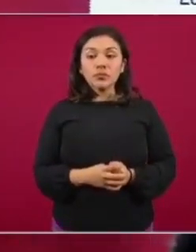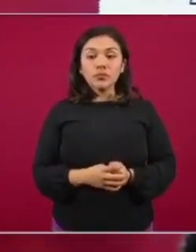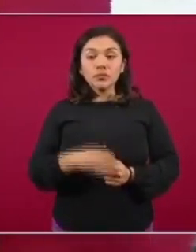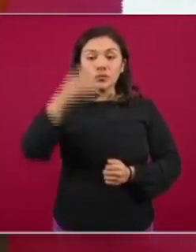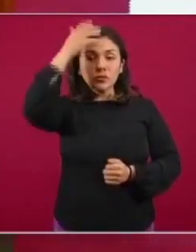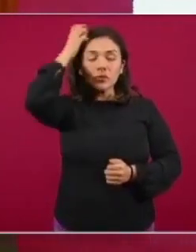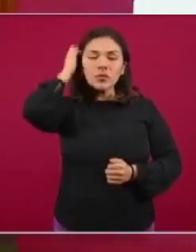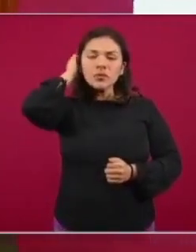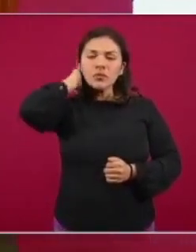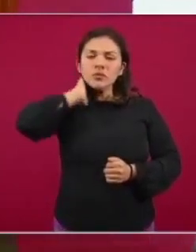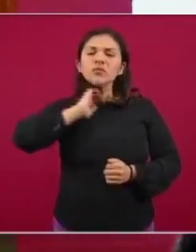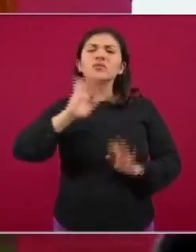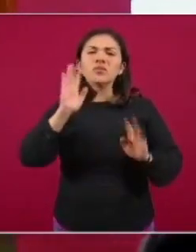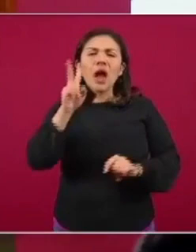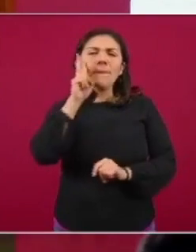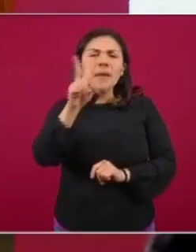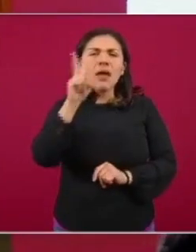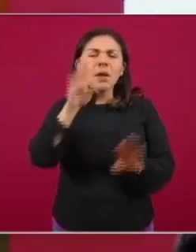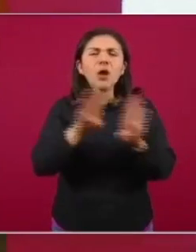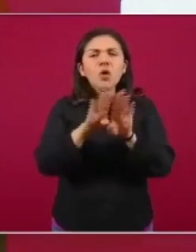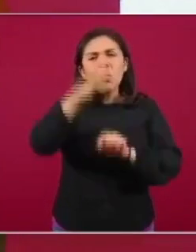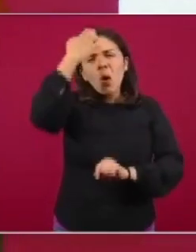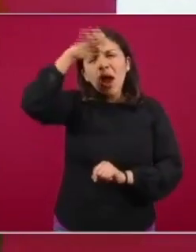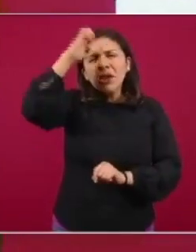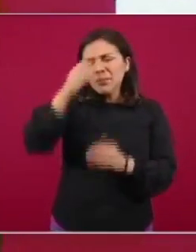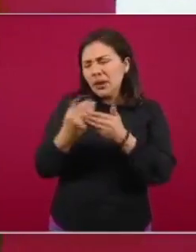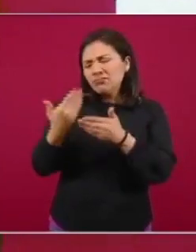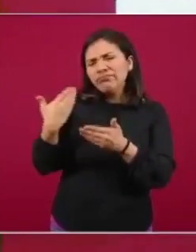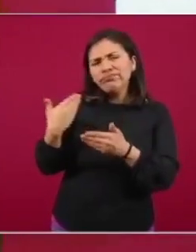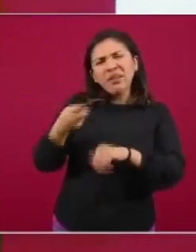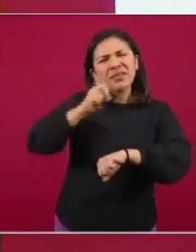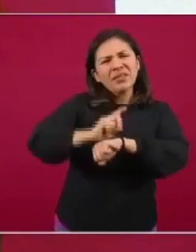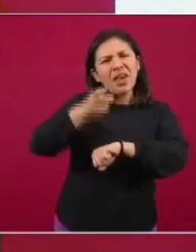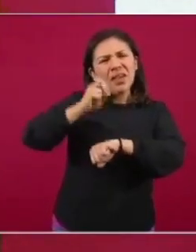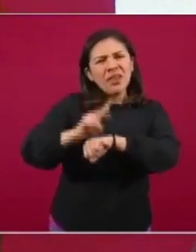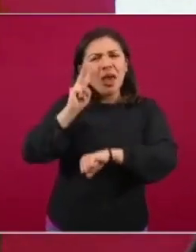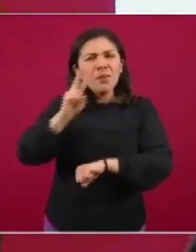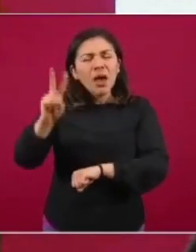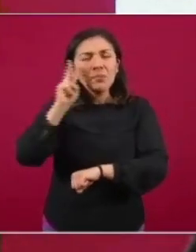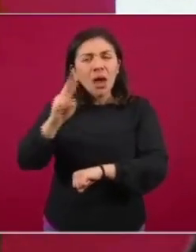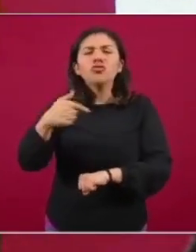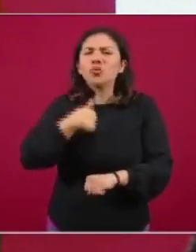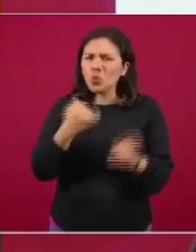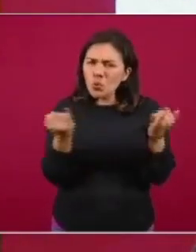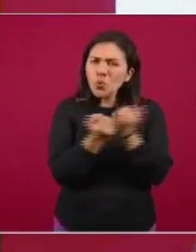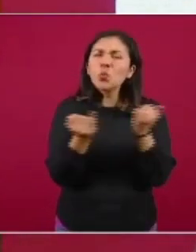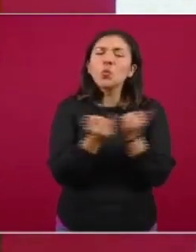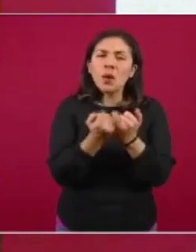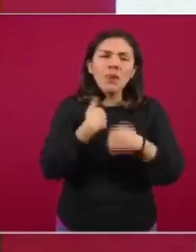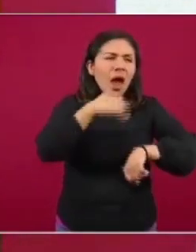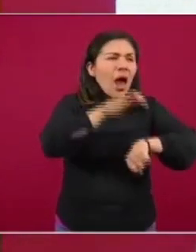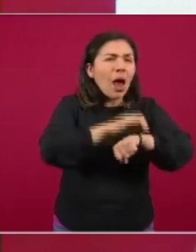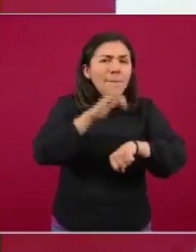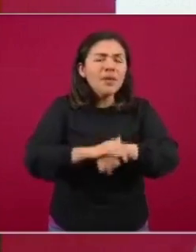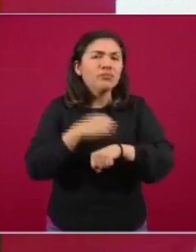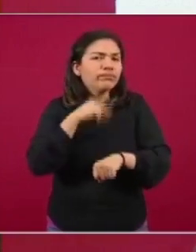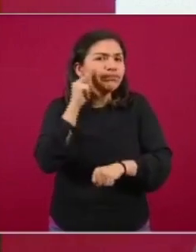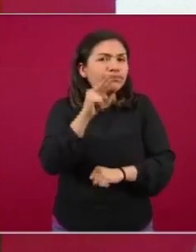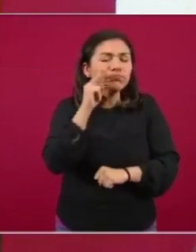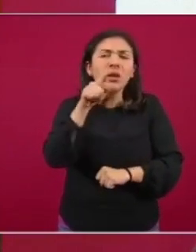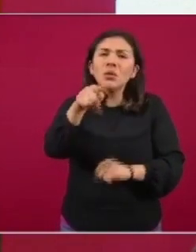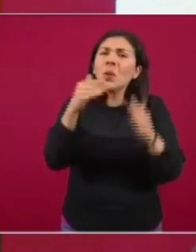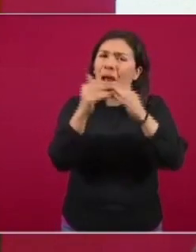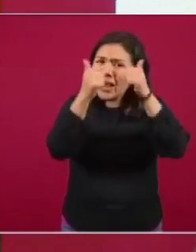Teníamos esta experiencia y estas cosas vivenciales, recientemente, en estos días, yo también, amigos, oye, no,